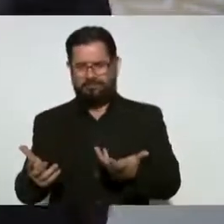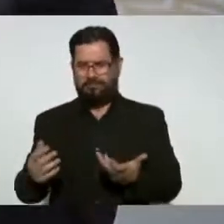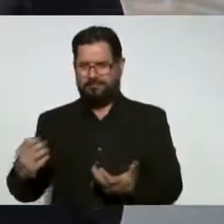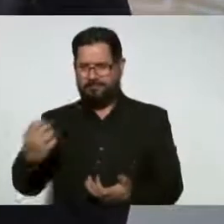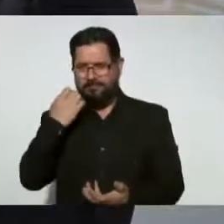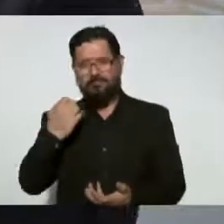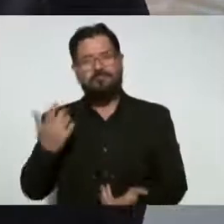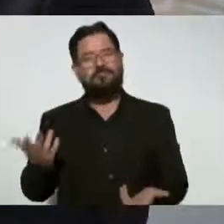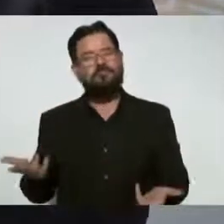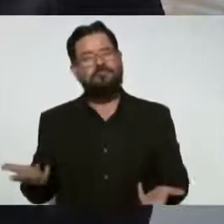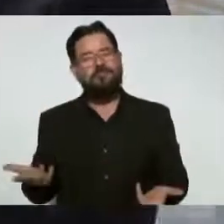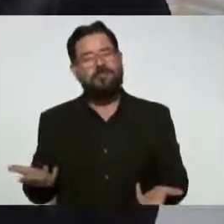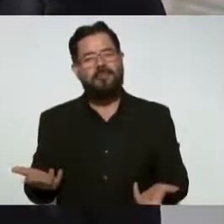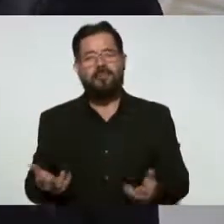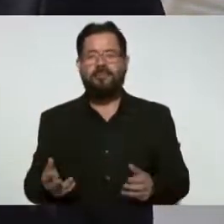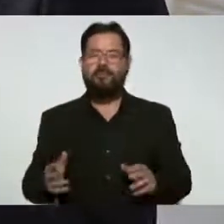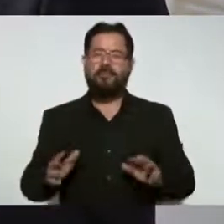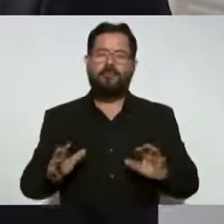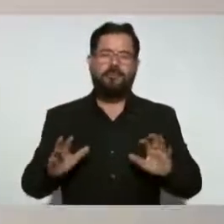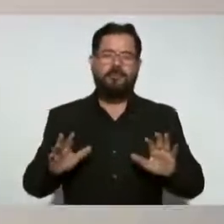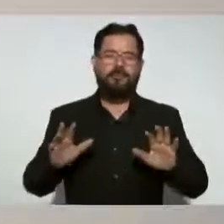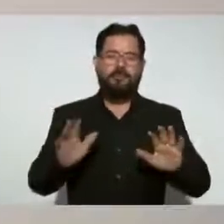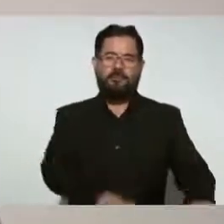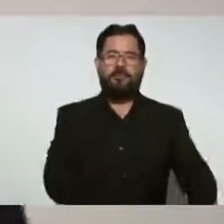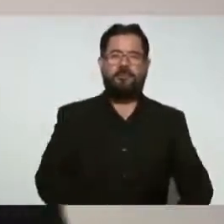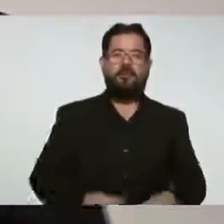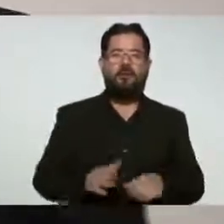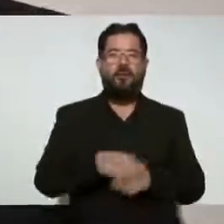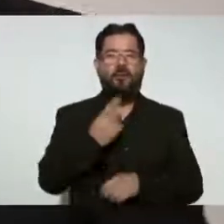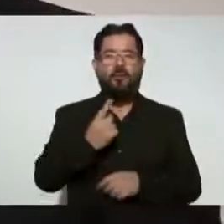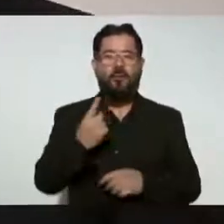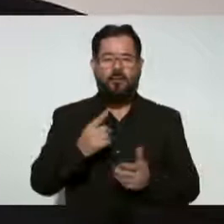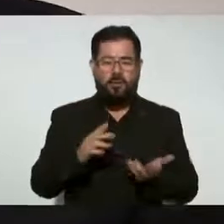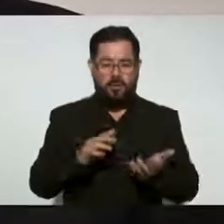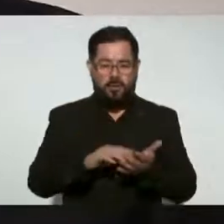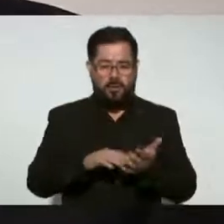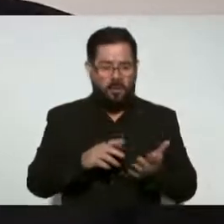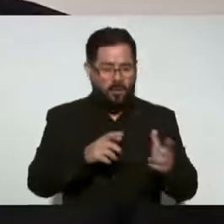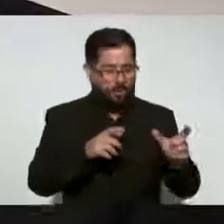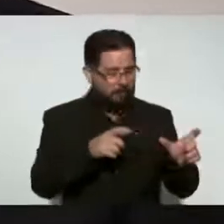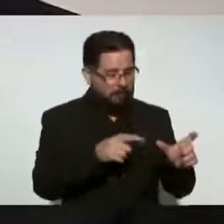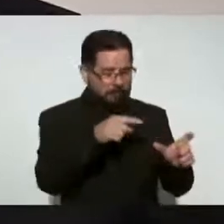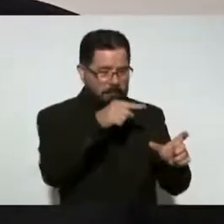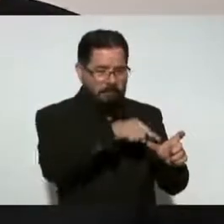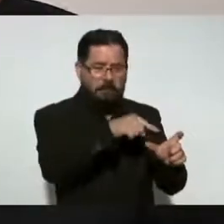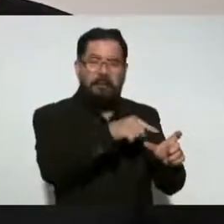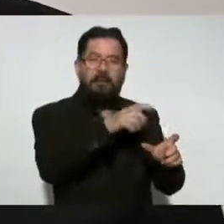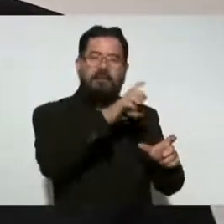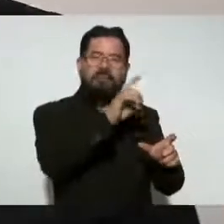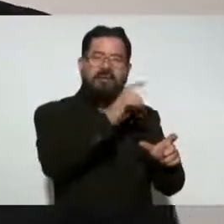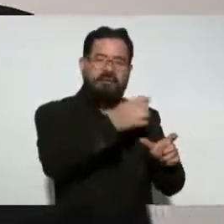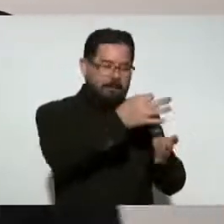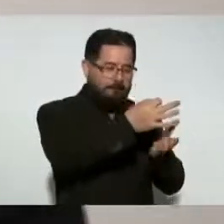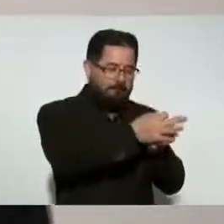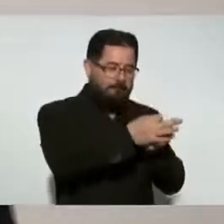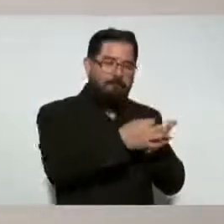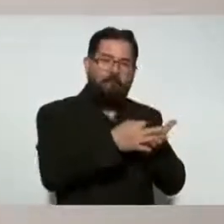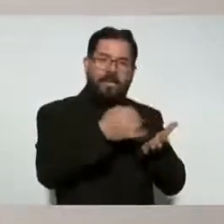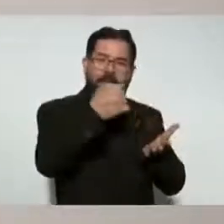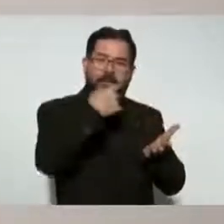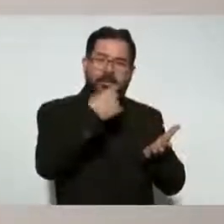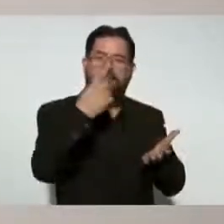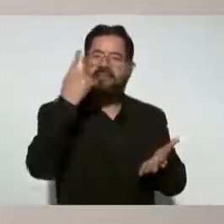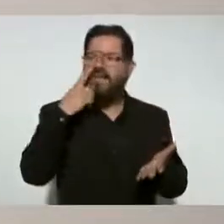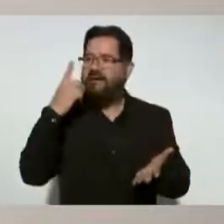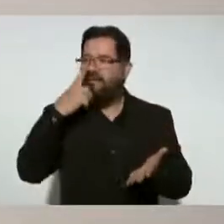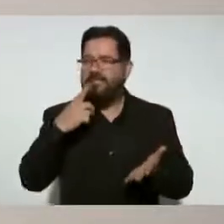De modo que en vez de comprar una caja de 30 pastillas para la diabetes, nos va a alcanzar para